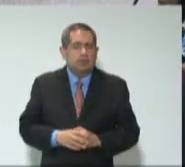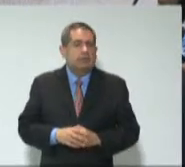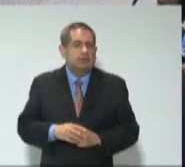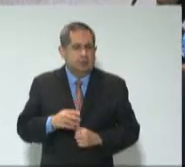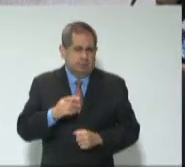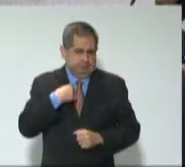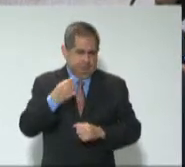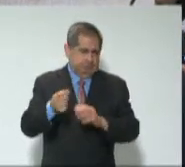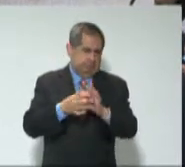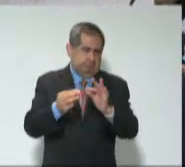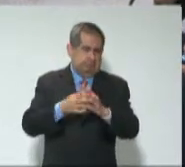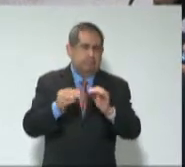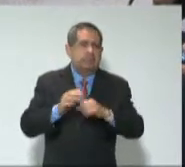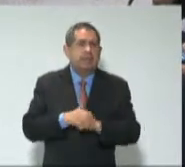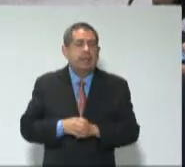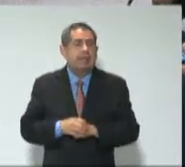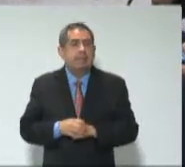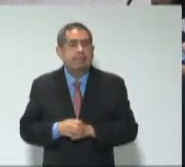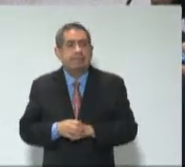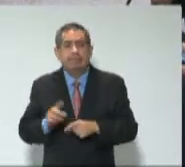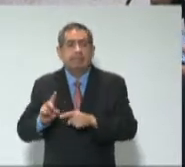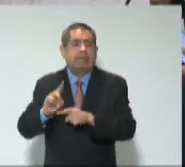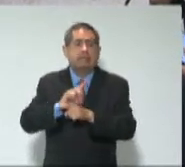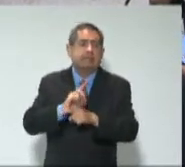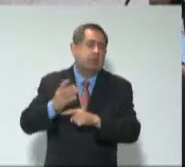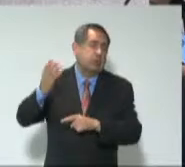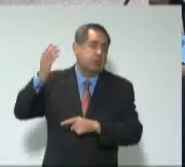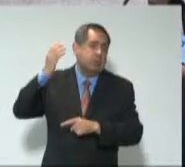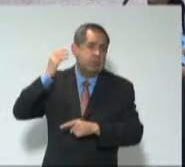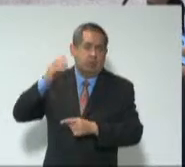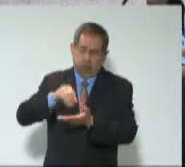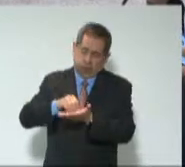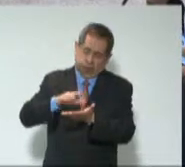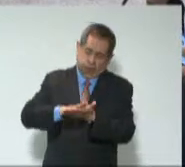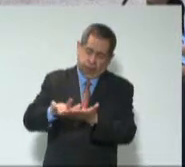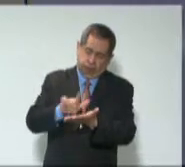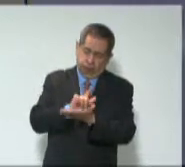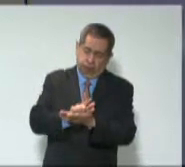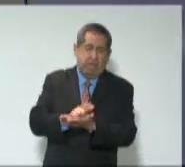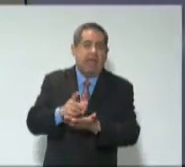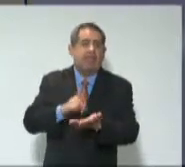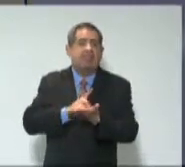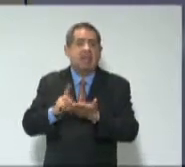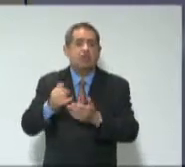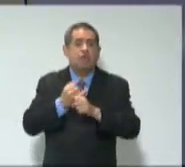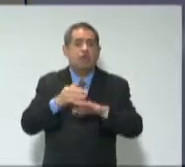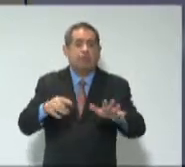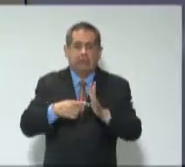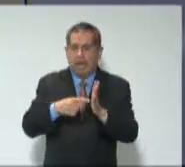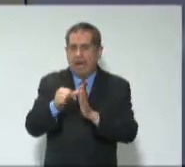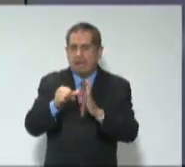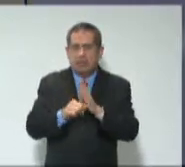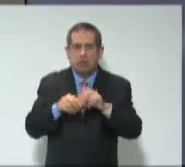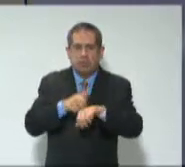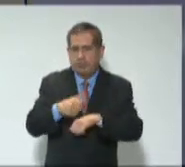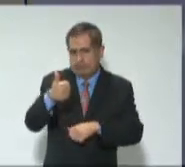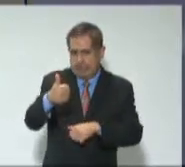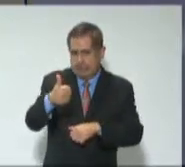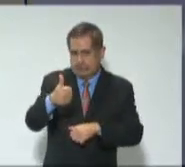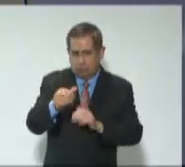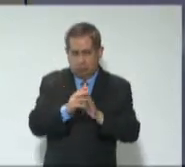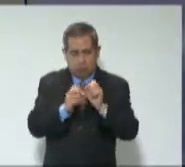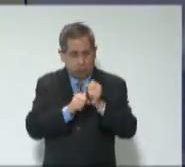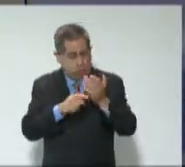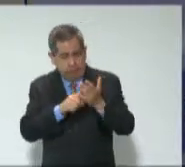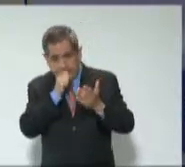recorrido desde el establecimiento del derecho a la información que está consagrado en el artículo sexto constitucional